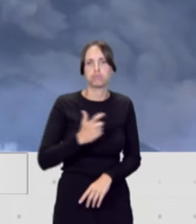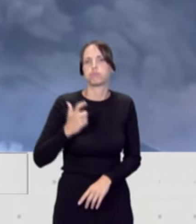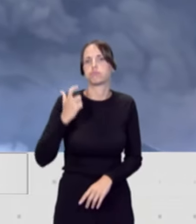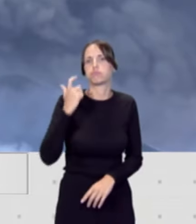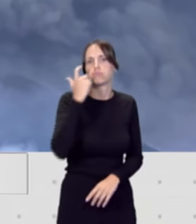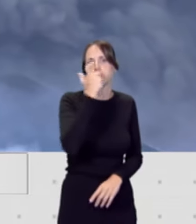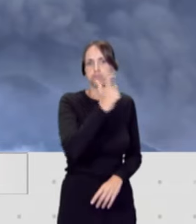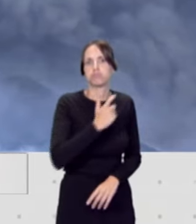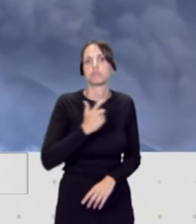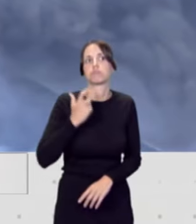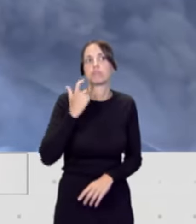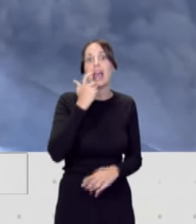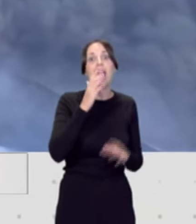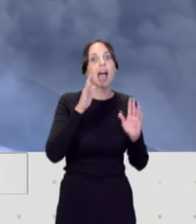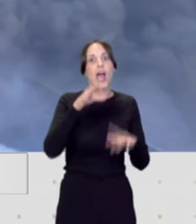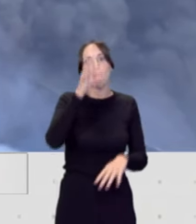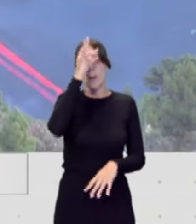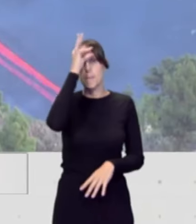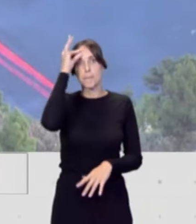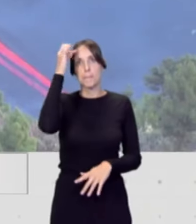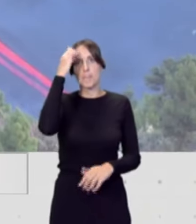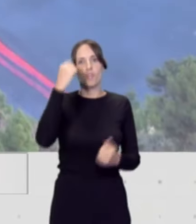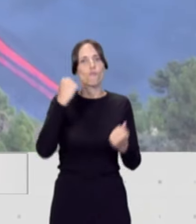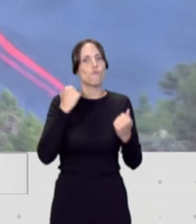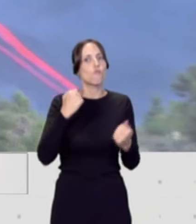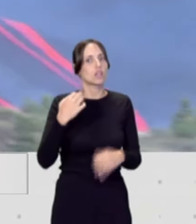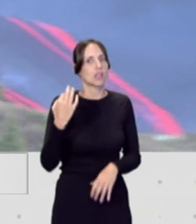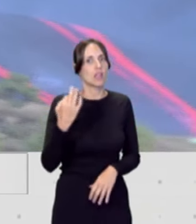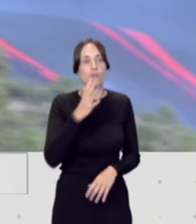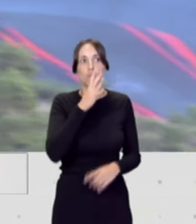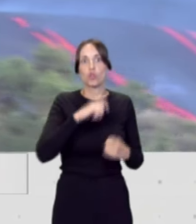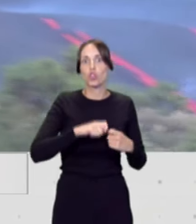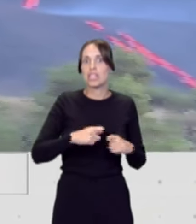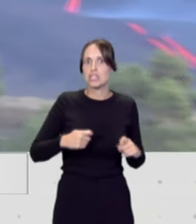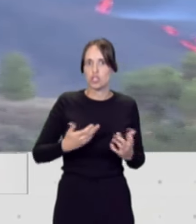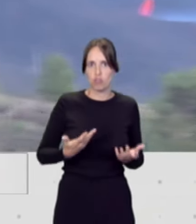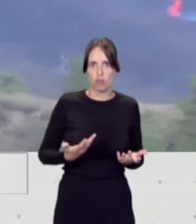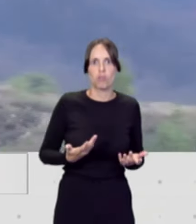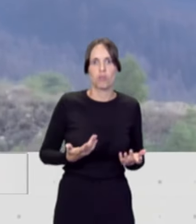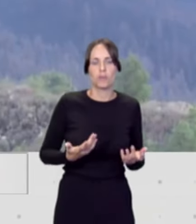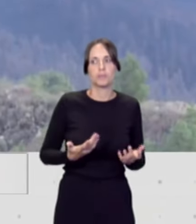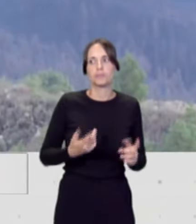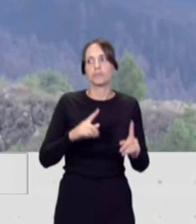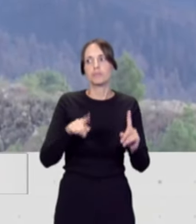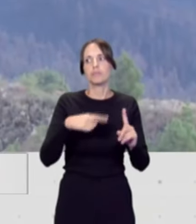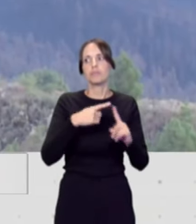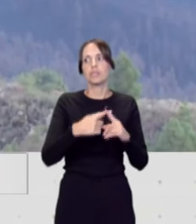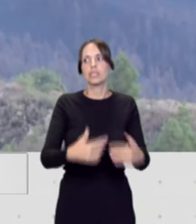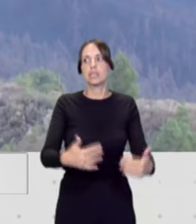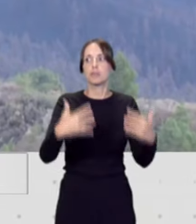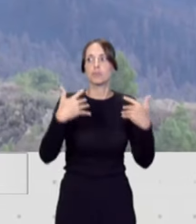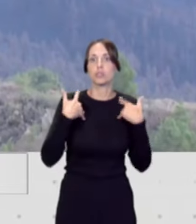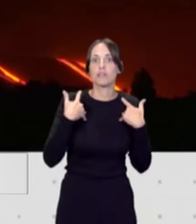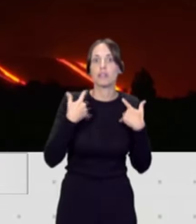las mentes tienen que estar muy fuertes para aguantar una tensión mantenida con una responsabilidad, porque al final no